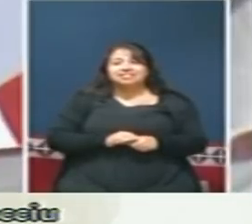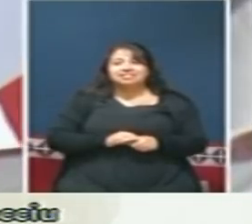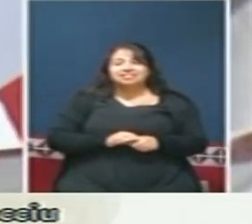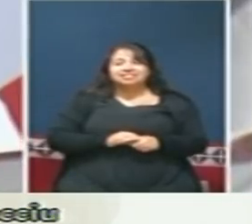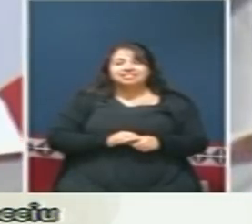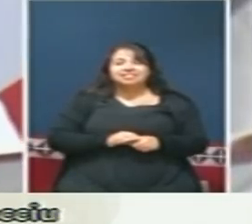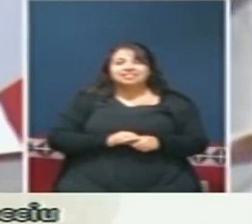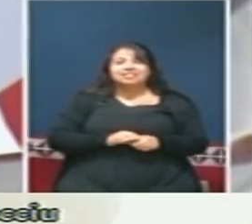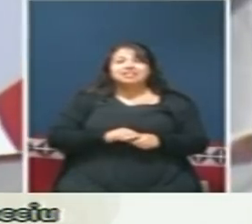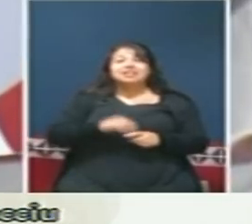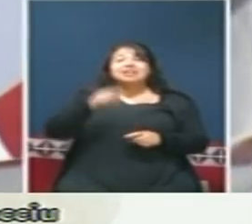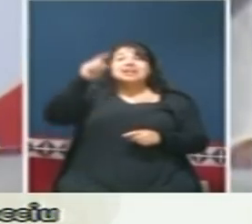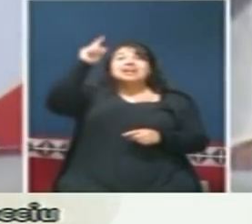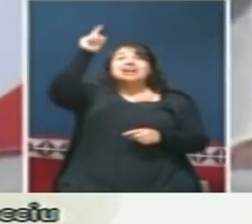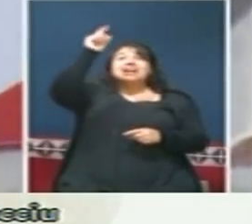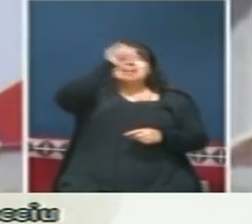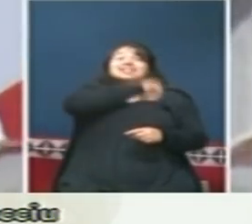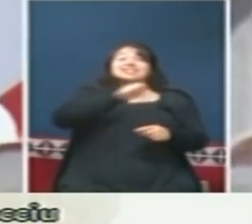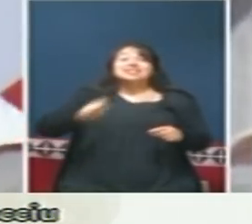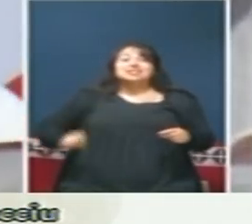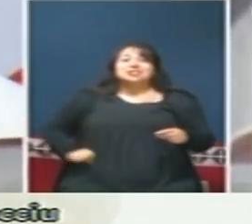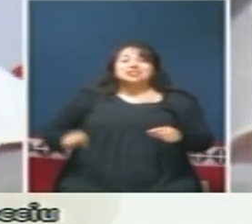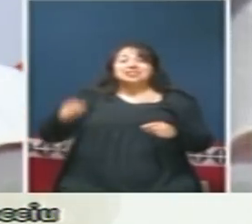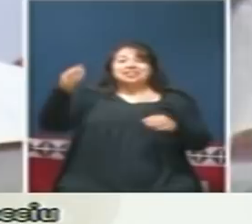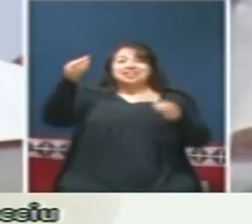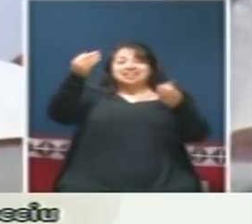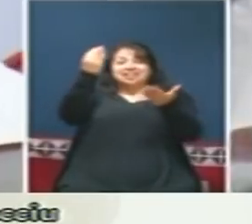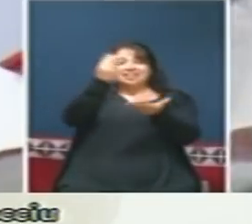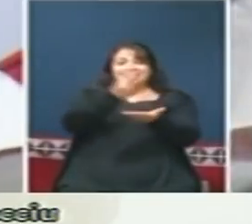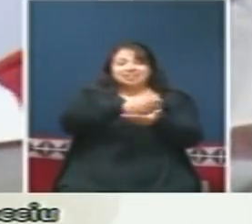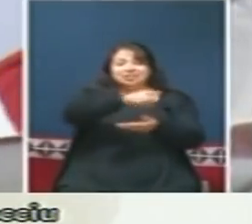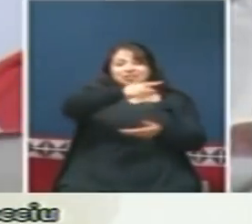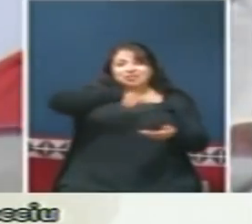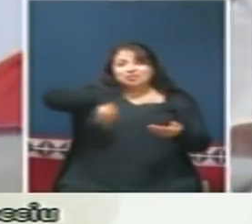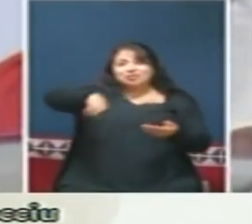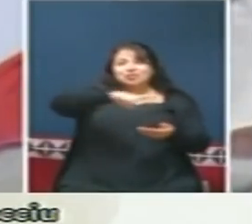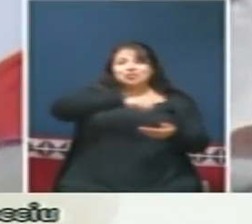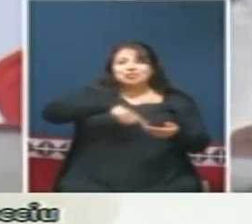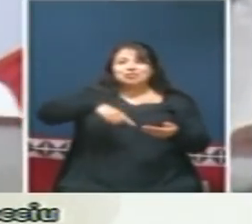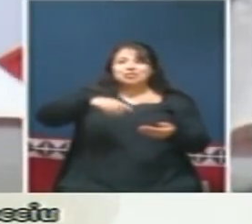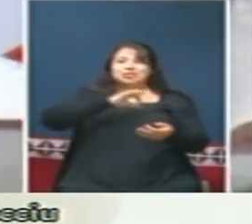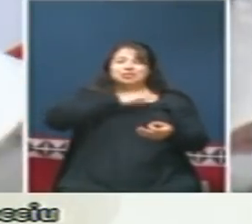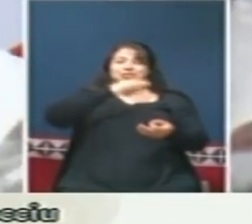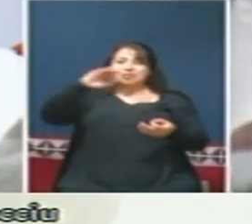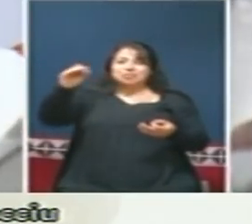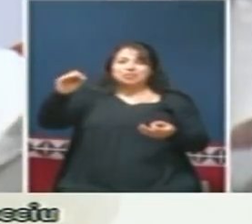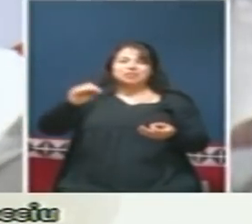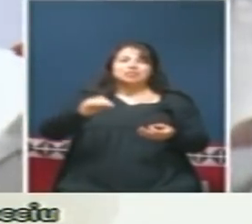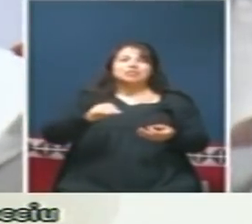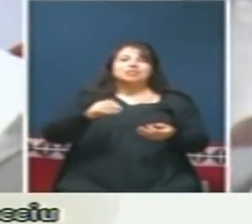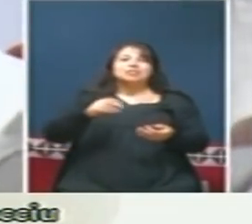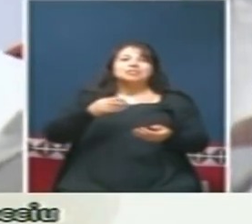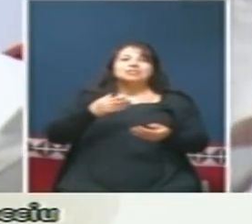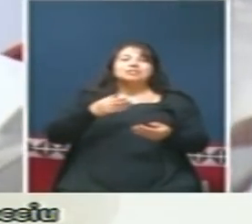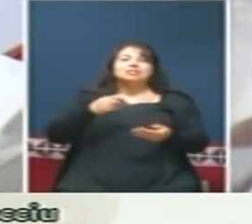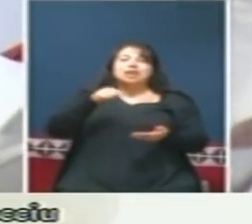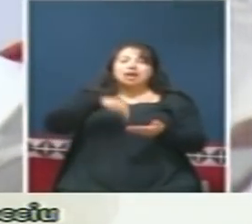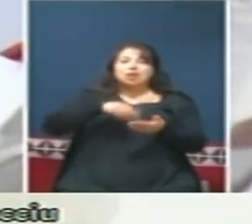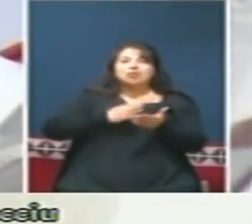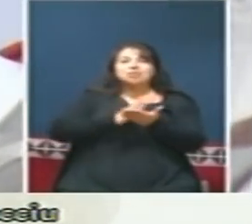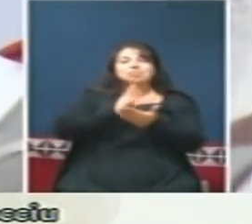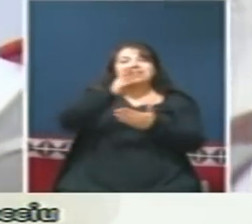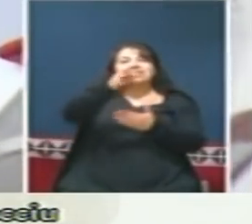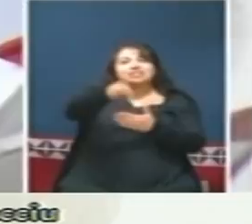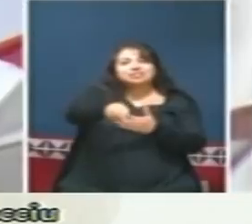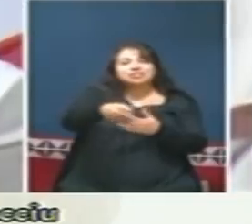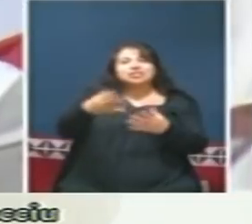El Señor esté con ustedes. Y con tu espíritu. Sea bendito el nombre del Señor. De ahora y para siempre. Nuestra